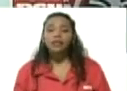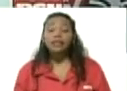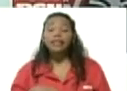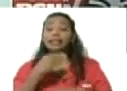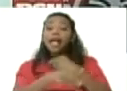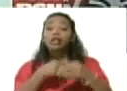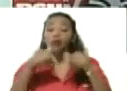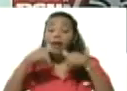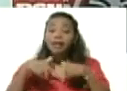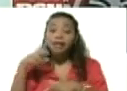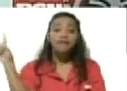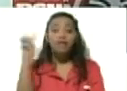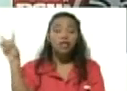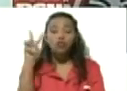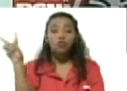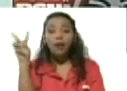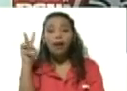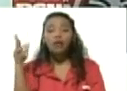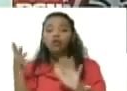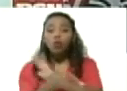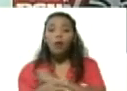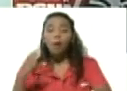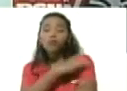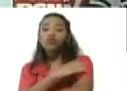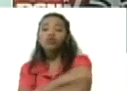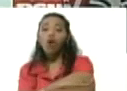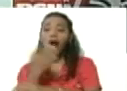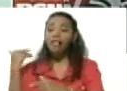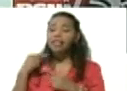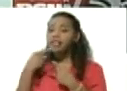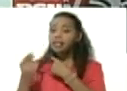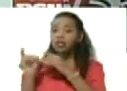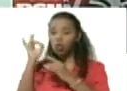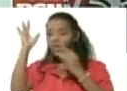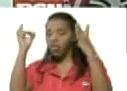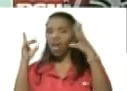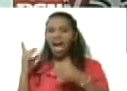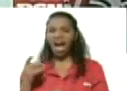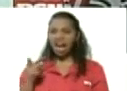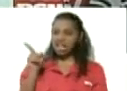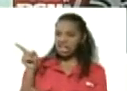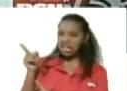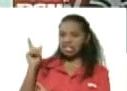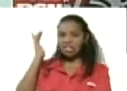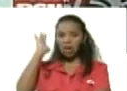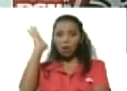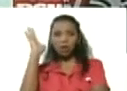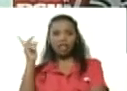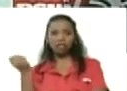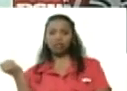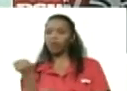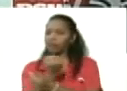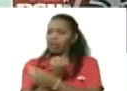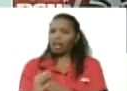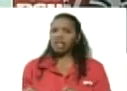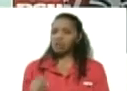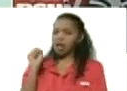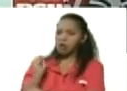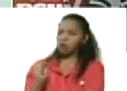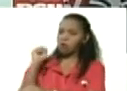en Venezuela la oposición decía que era un congreso de fracasados, que no servía, y después le echaron la culpa de todo al